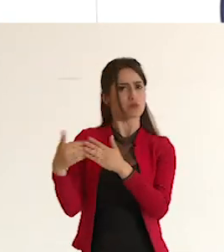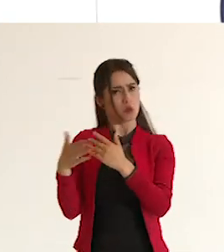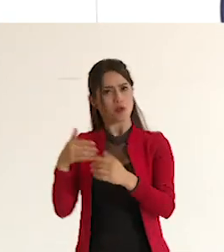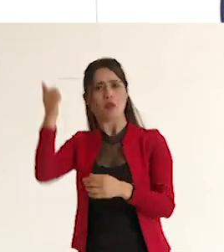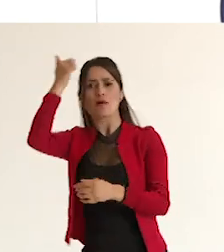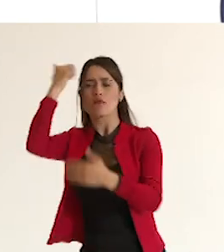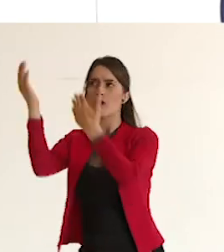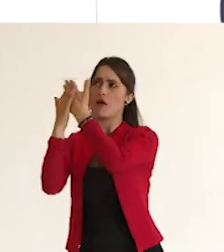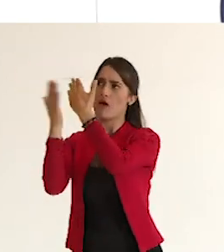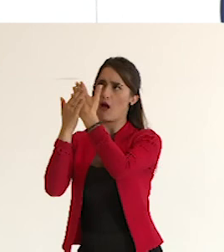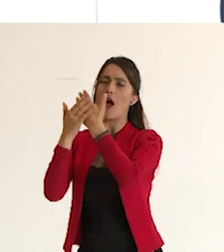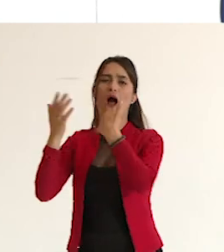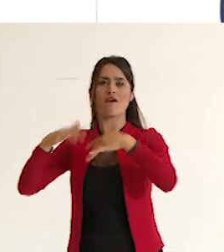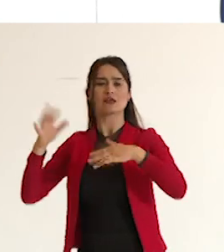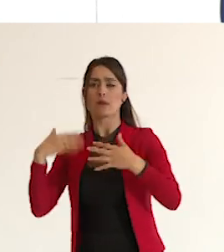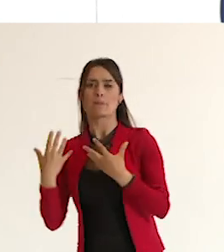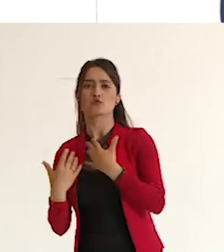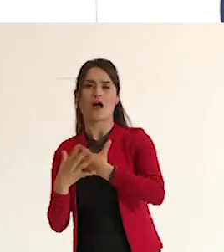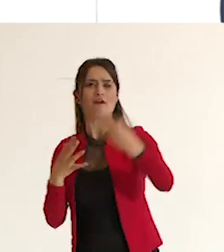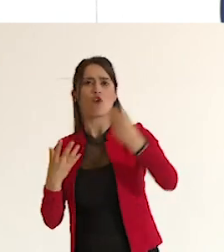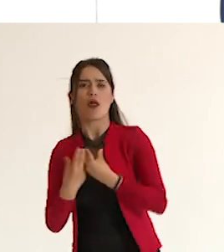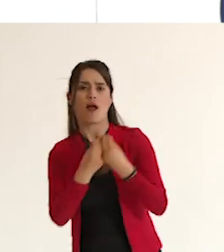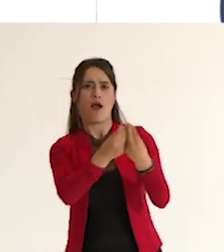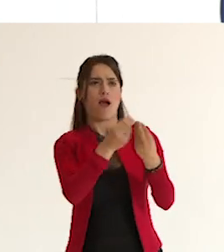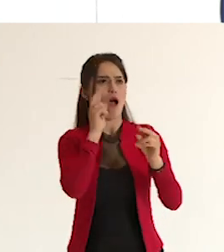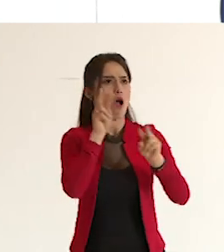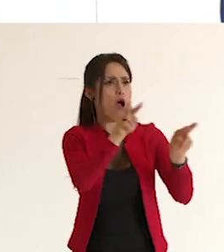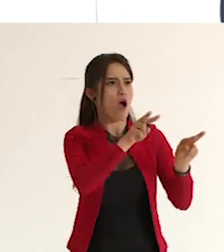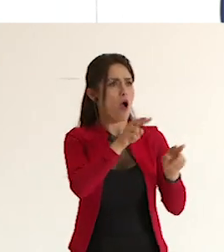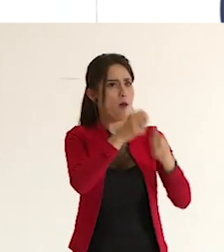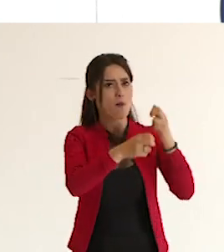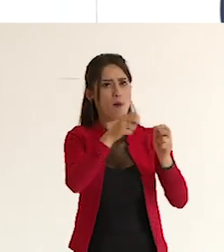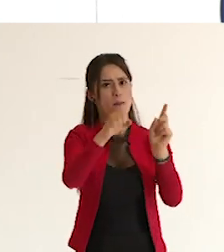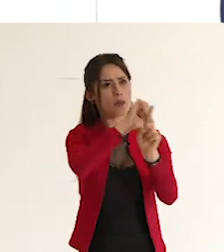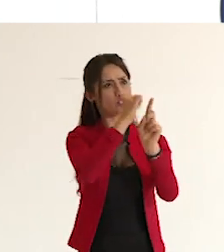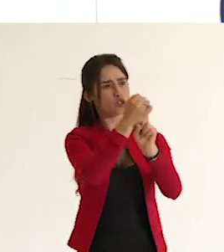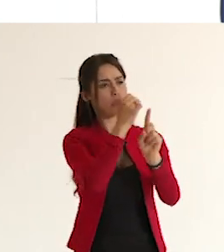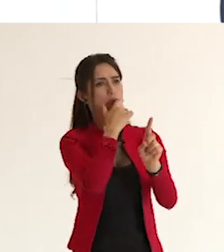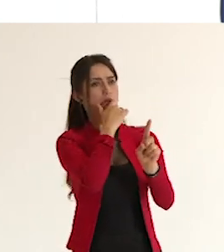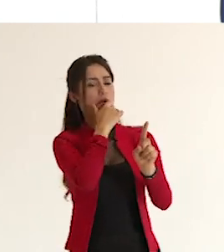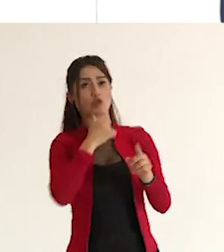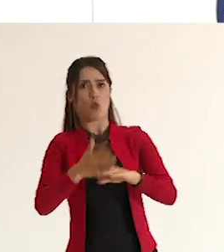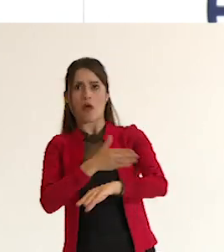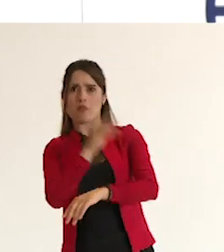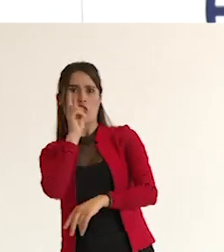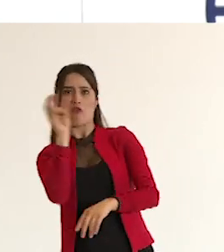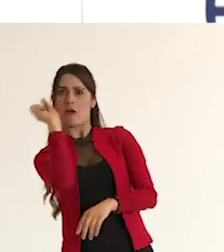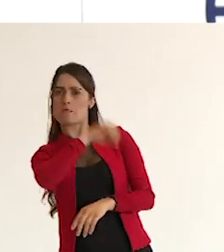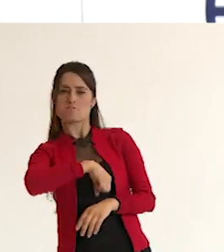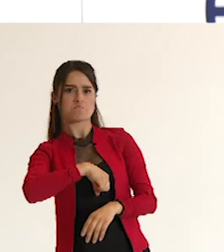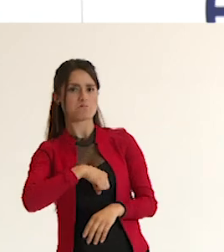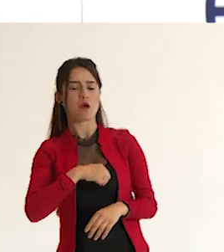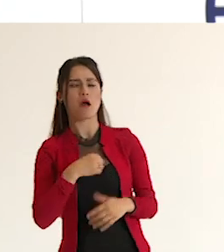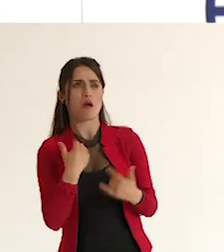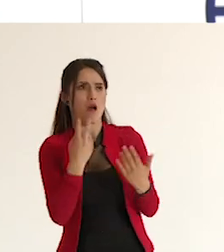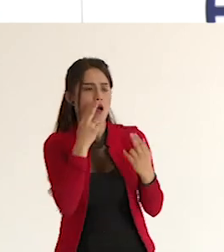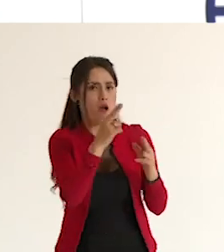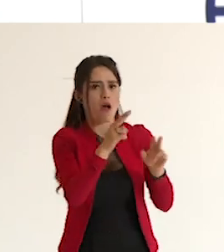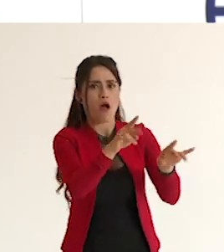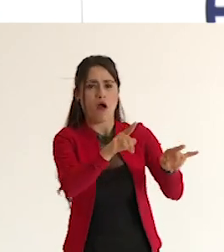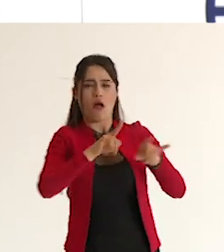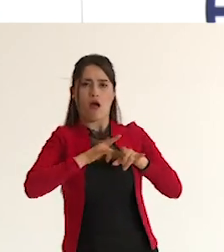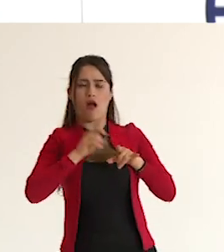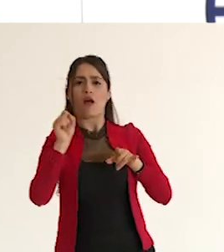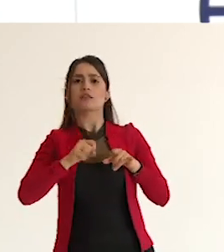a diferentes salidas de campo en donde evidencian problemas sociales los cuales son indiferentes para uno normalmente que los compañeros de diferentes áreas identificaron y